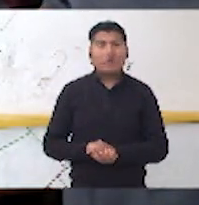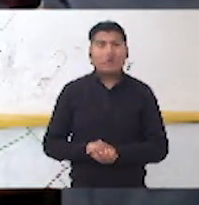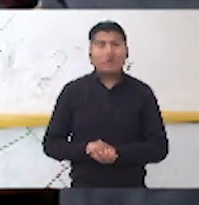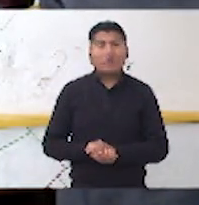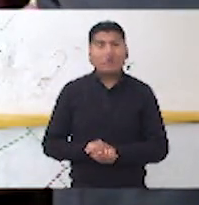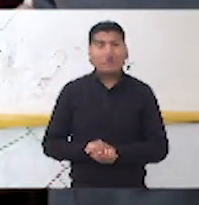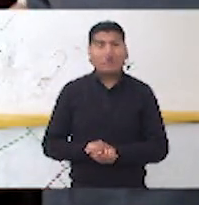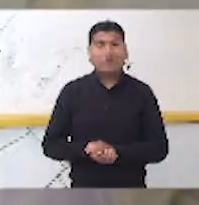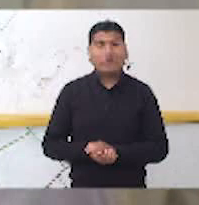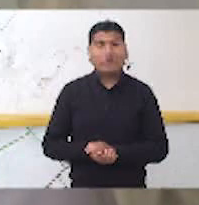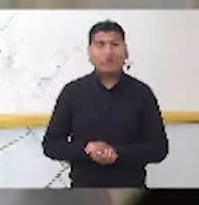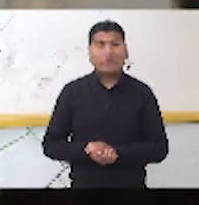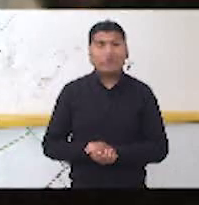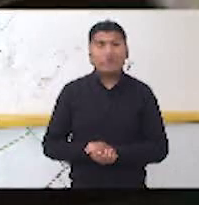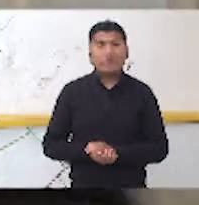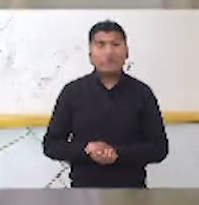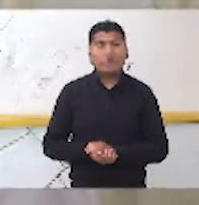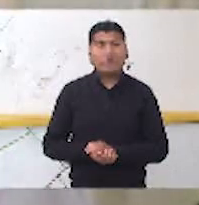luz